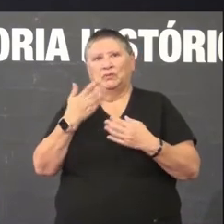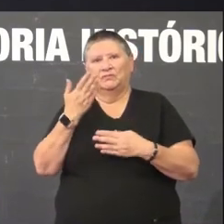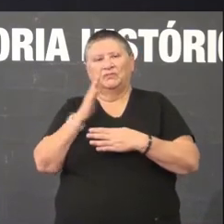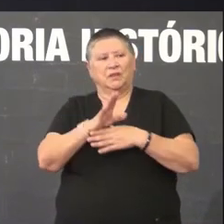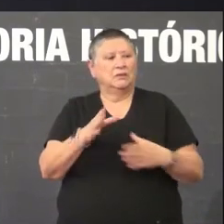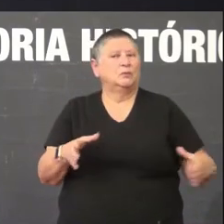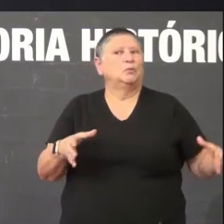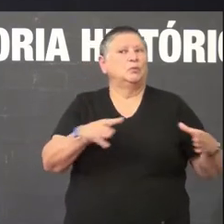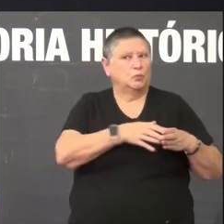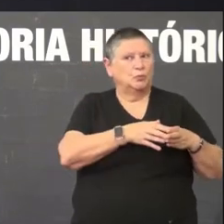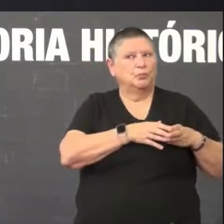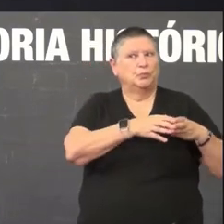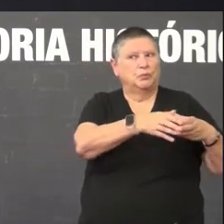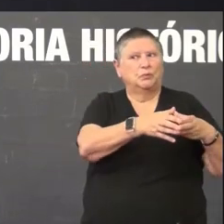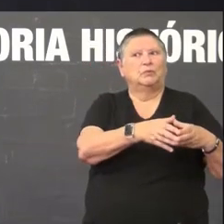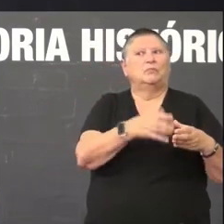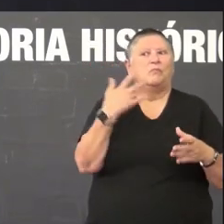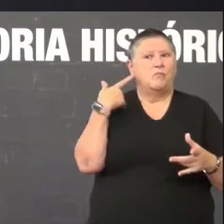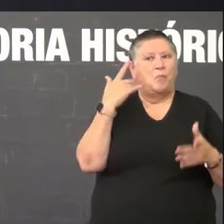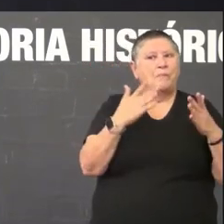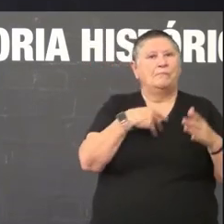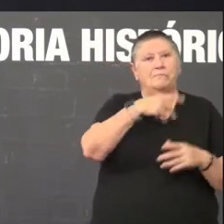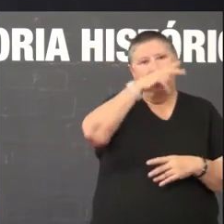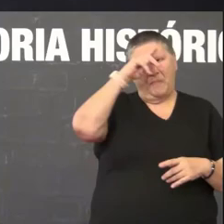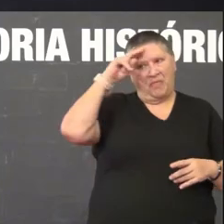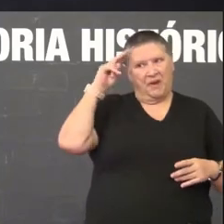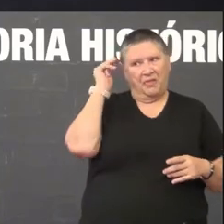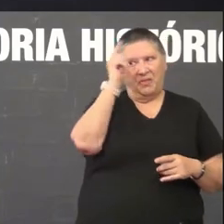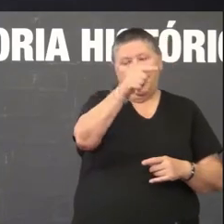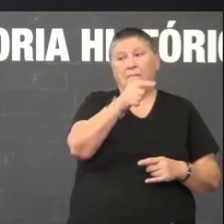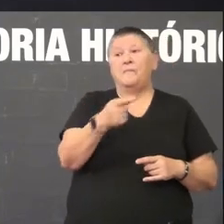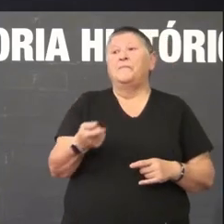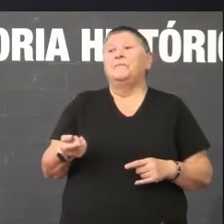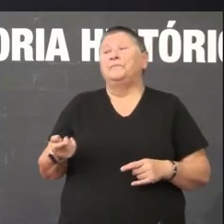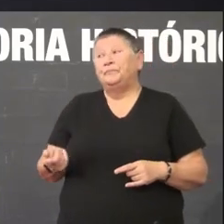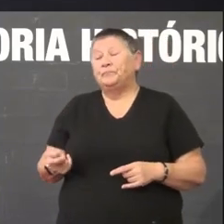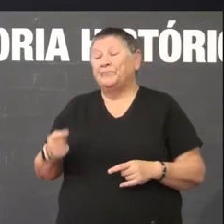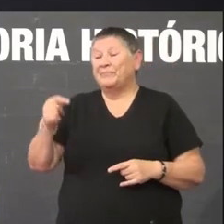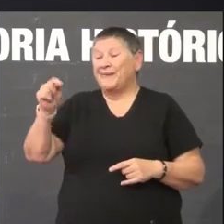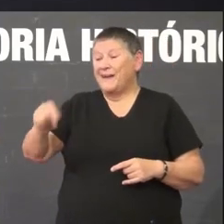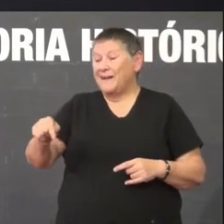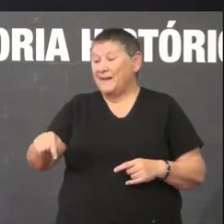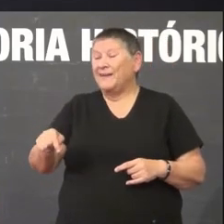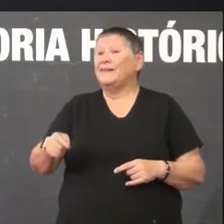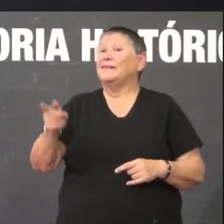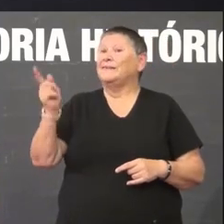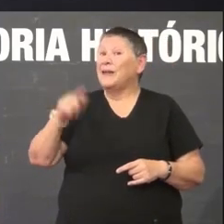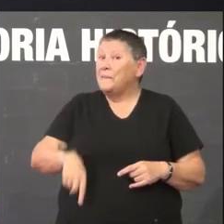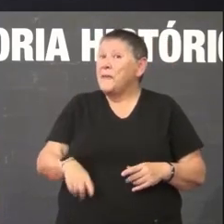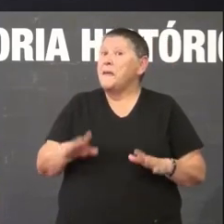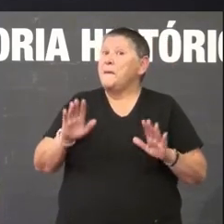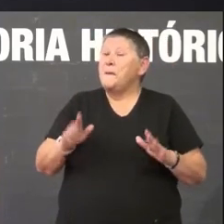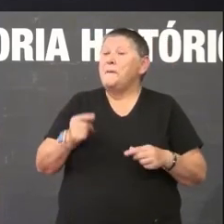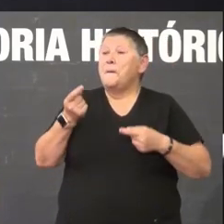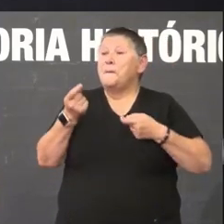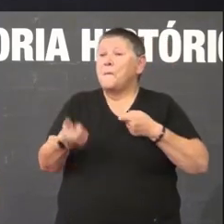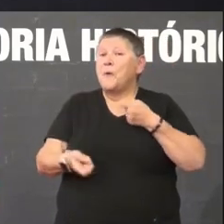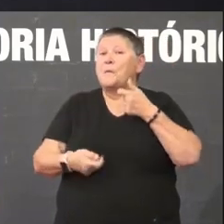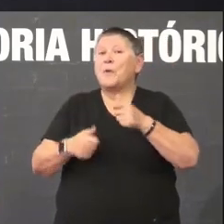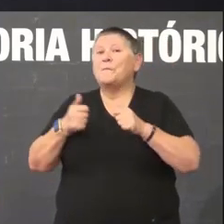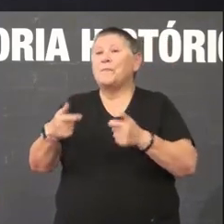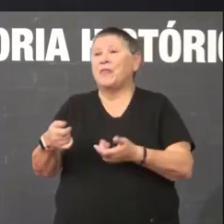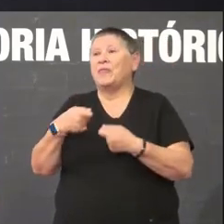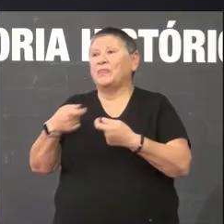con él, por exemplo en Madrid, aos nacionalistas, e incluso aquí hasta que hubo un momento en que había que ir delimitando os campos e os